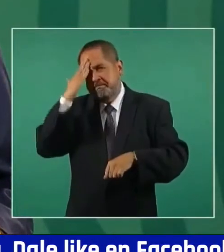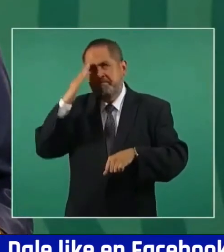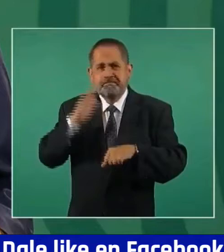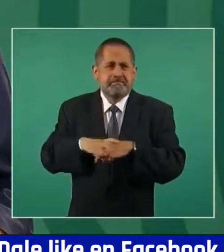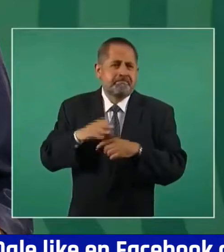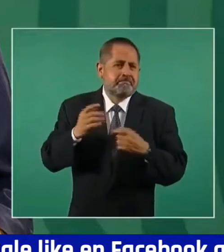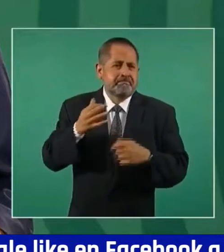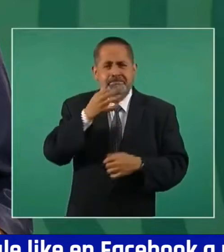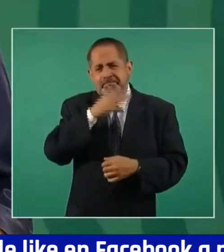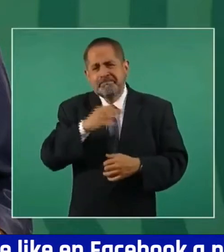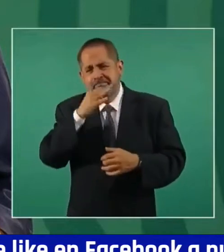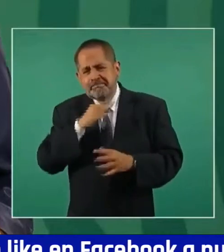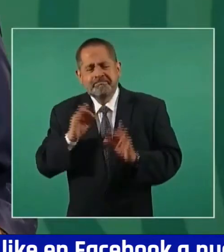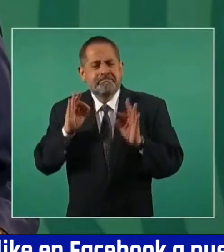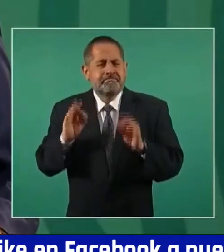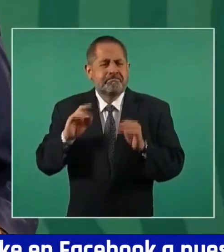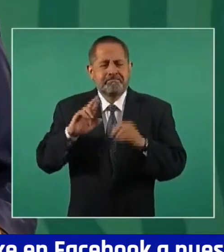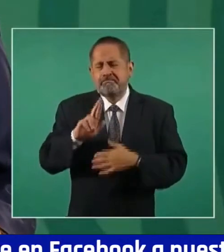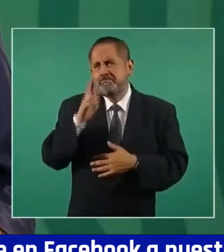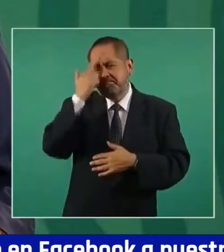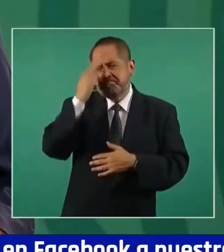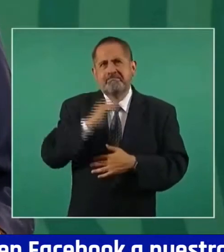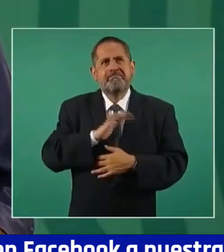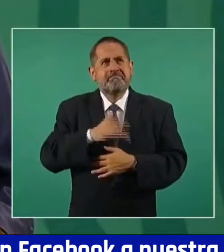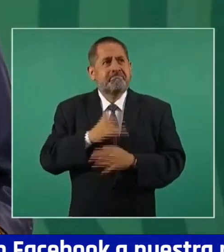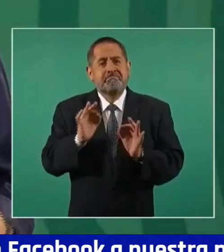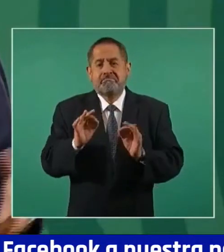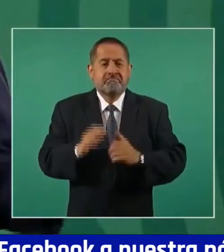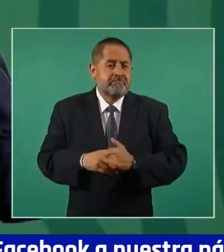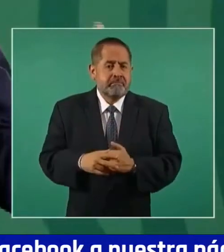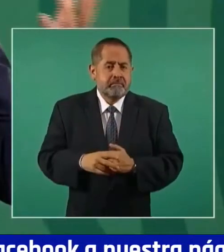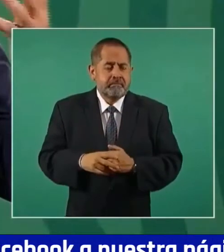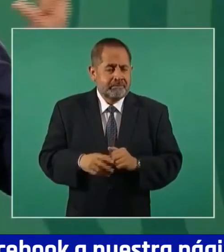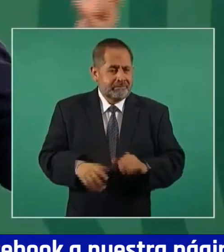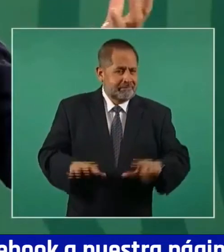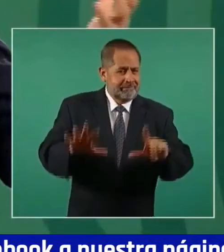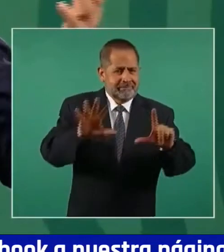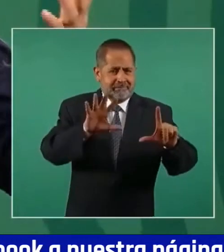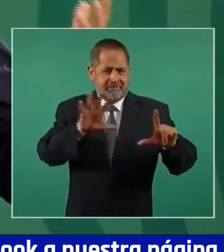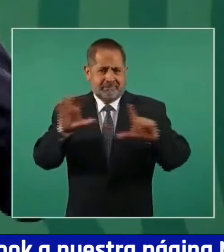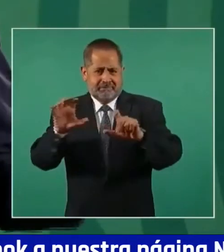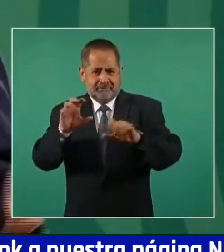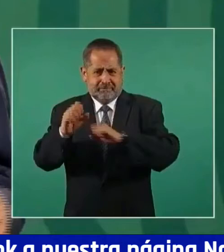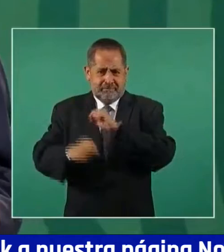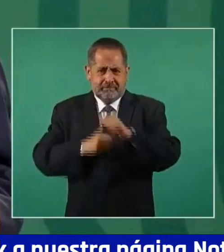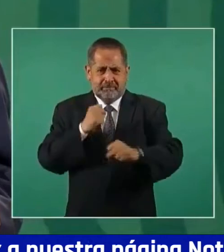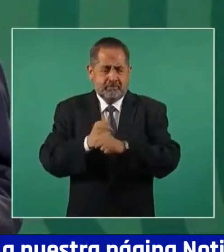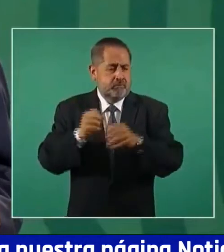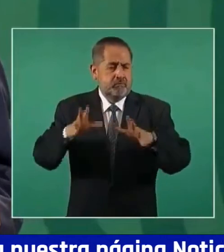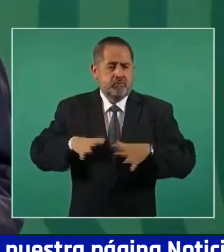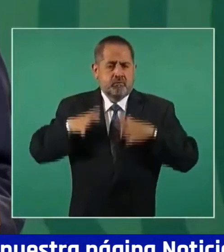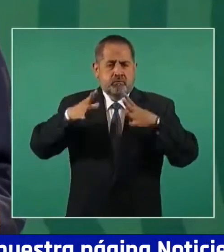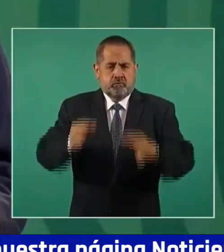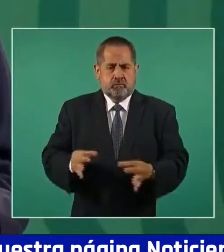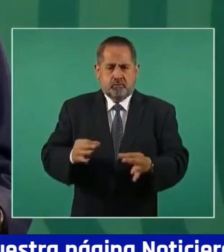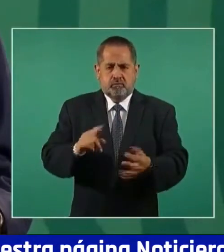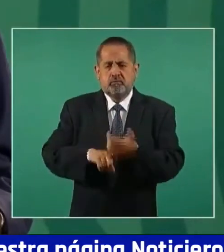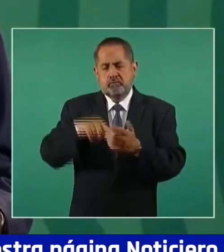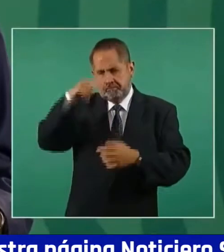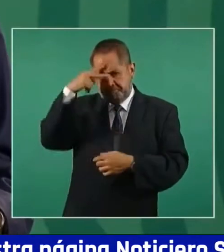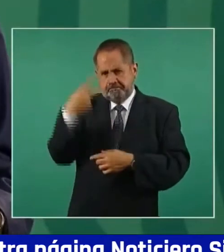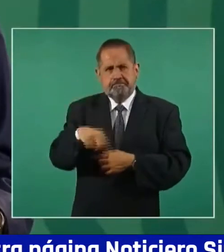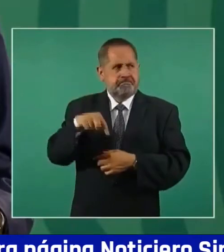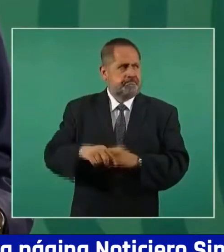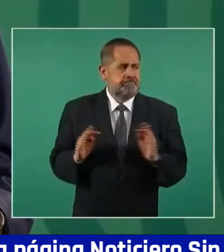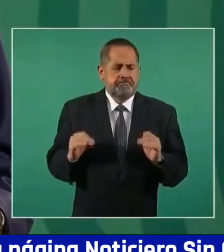celebrando, recordando los 700 años de la fundación de México Tenochtitlan,